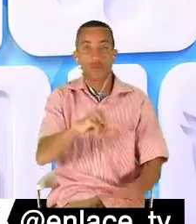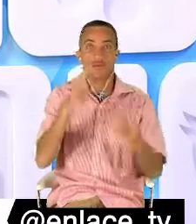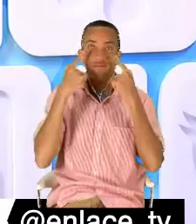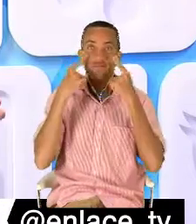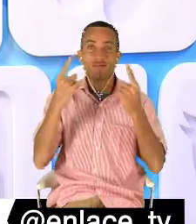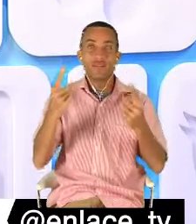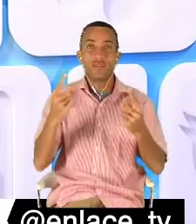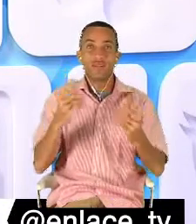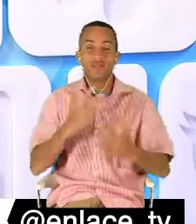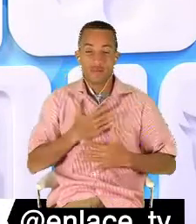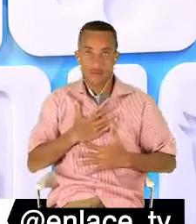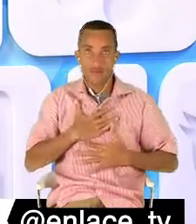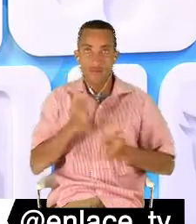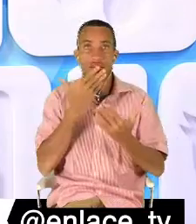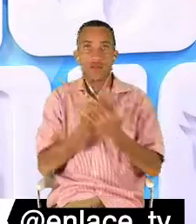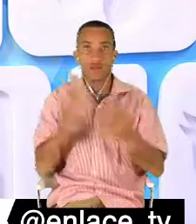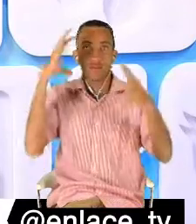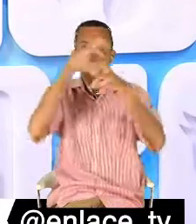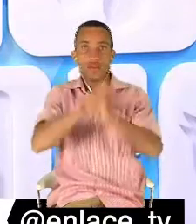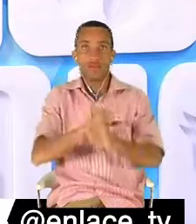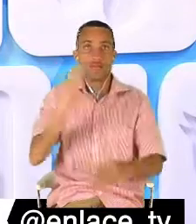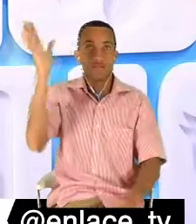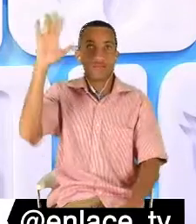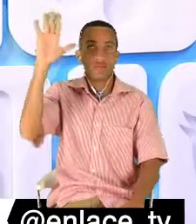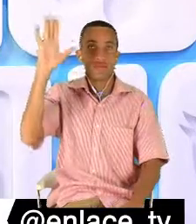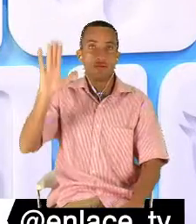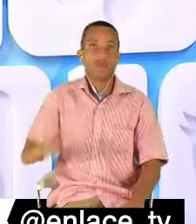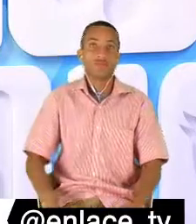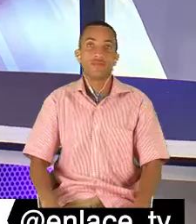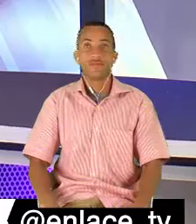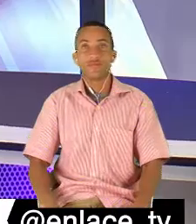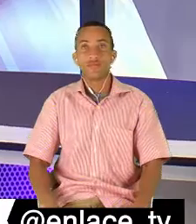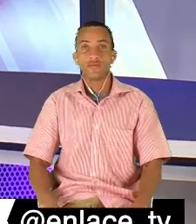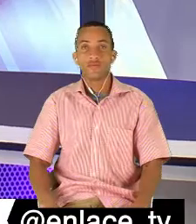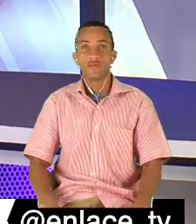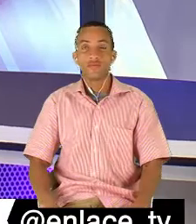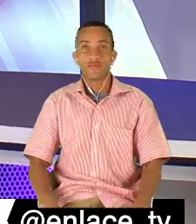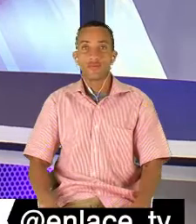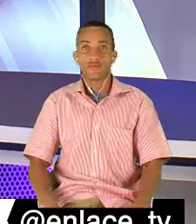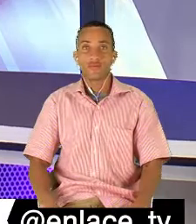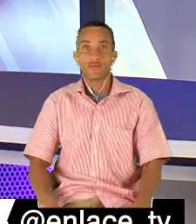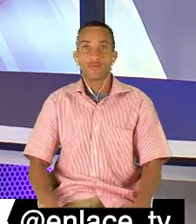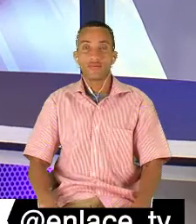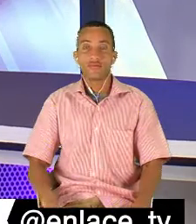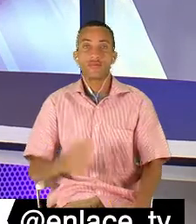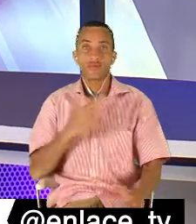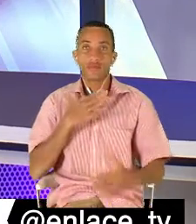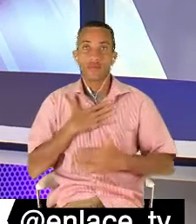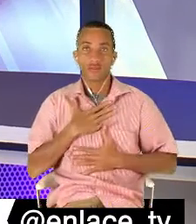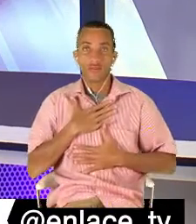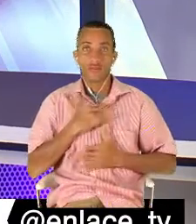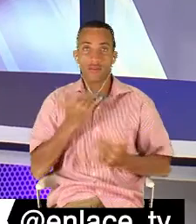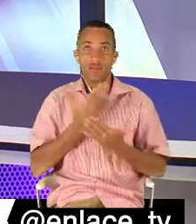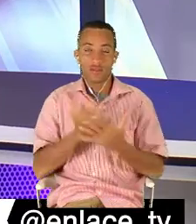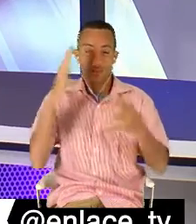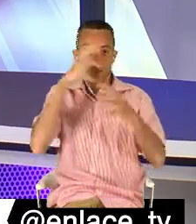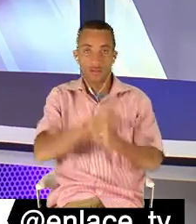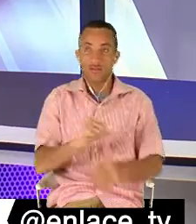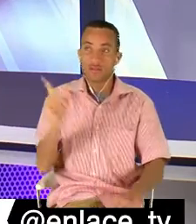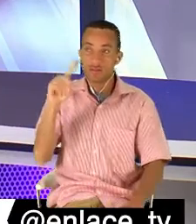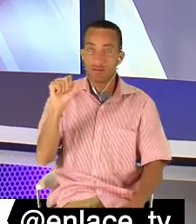mira. Que tengan una feliz noche. Yo me despido como siempre. Chao, chao. Que tenga una feliz noche, Sara, usted también. Y hasta